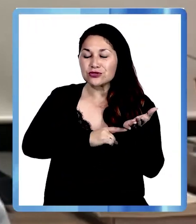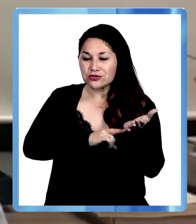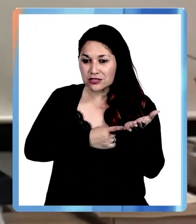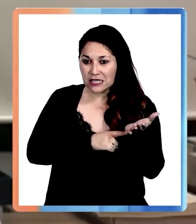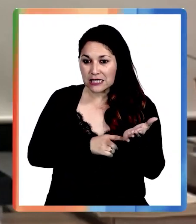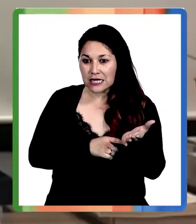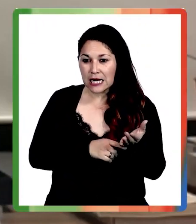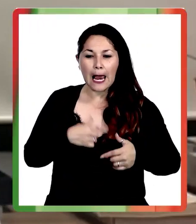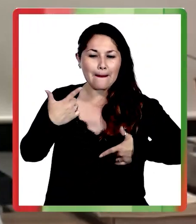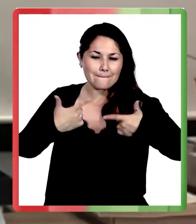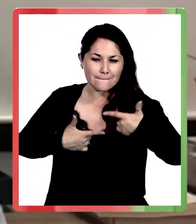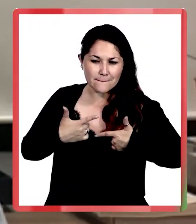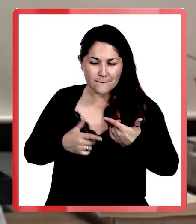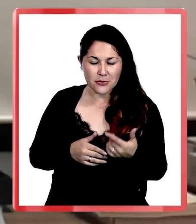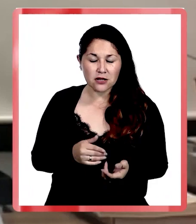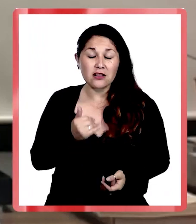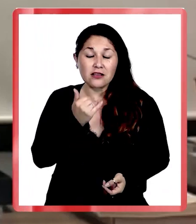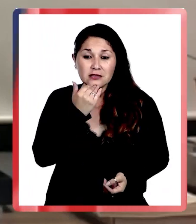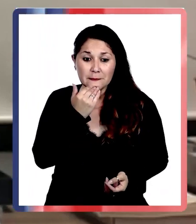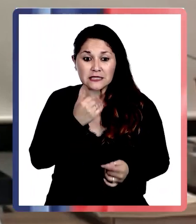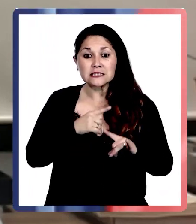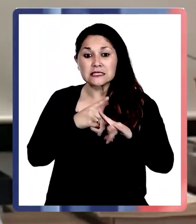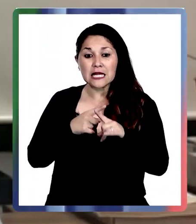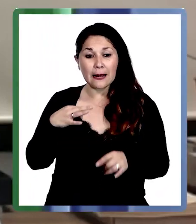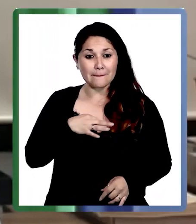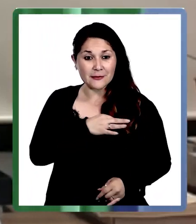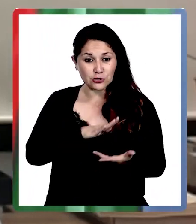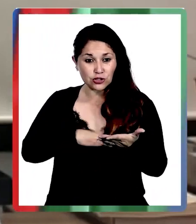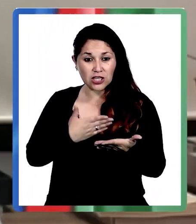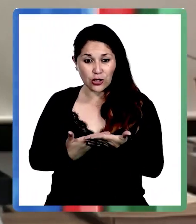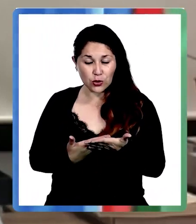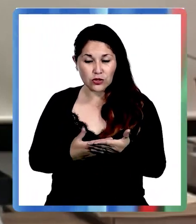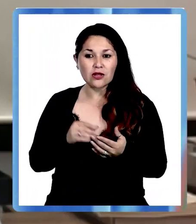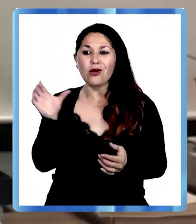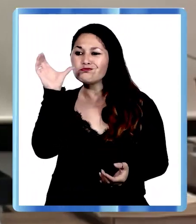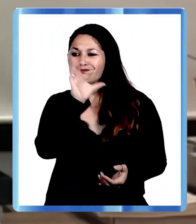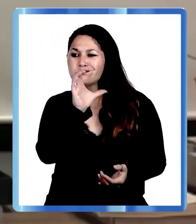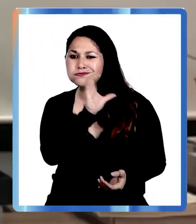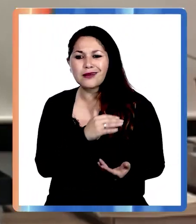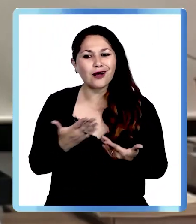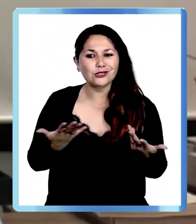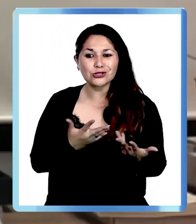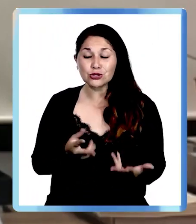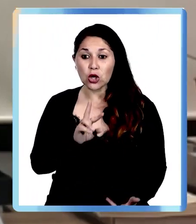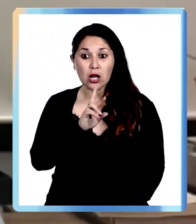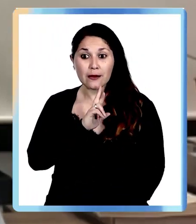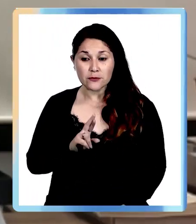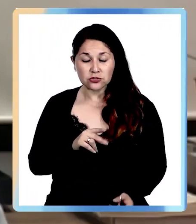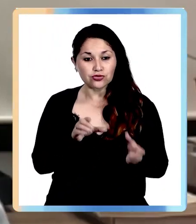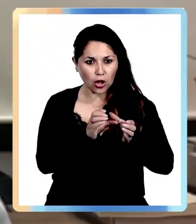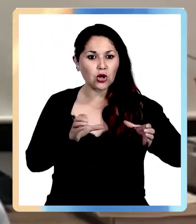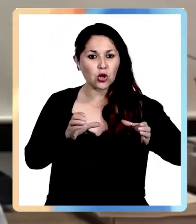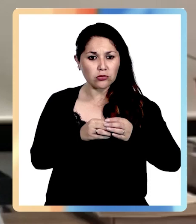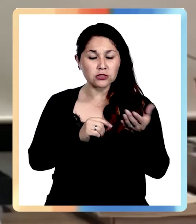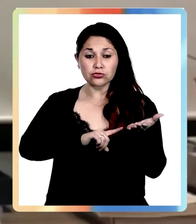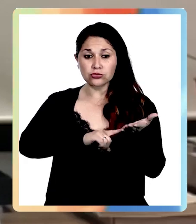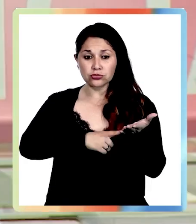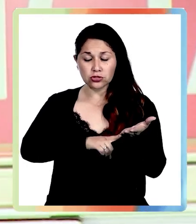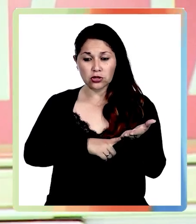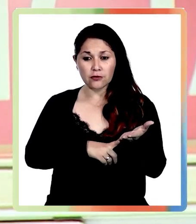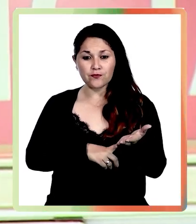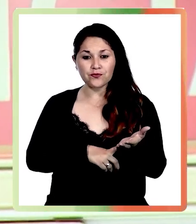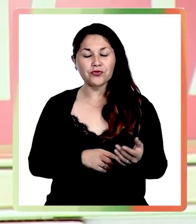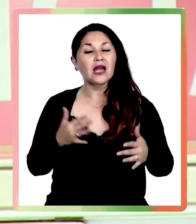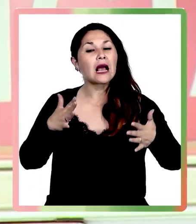además una comisión política y además una comisión de exministros de salud para buscar soluciones. La comisión técnica, que